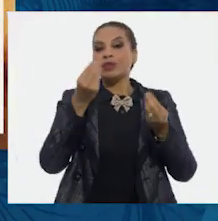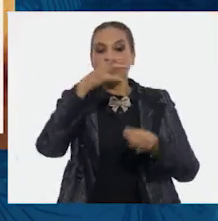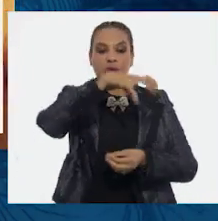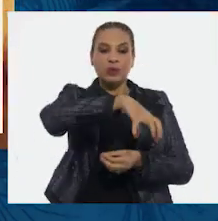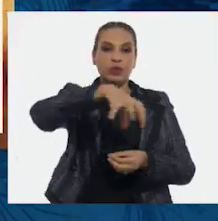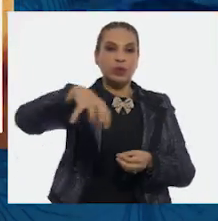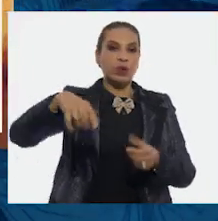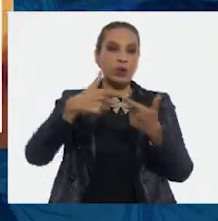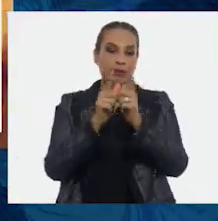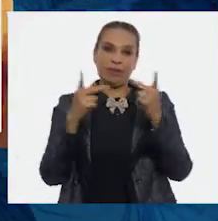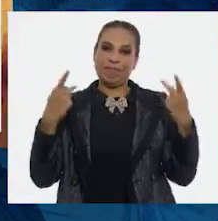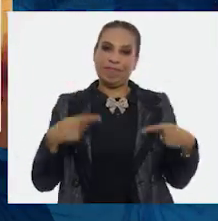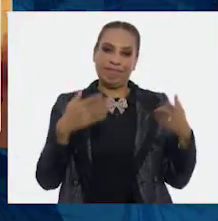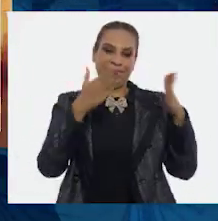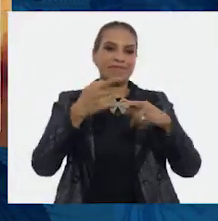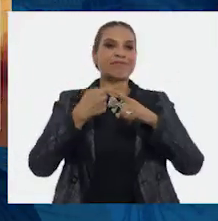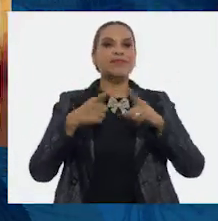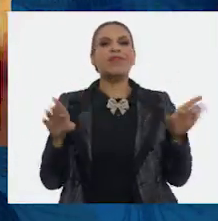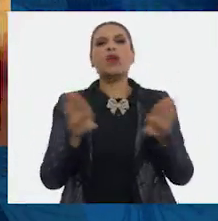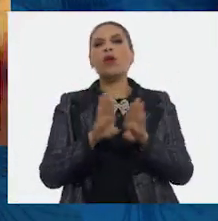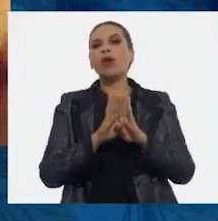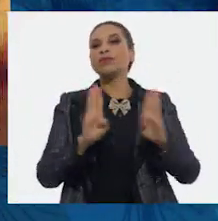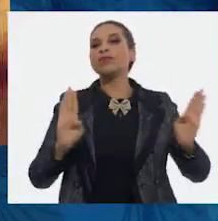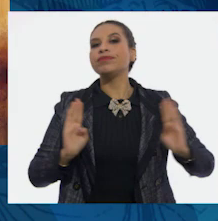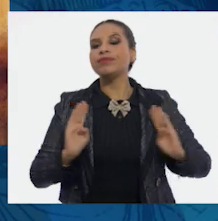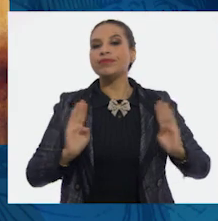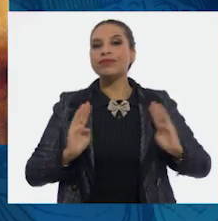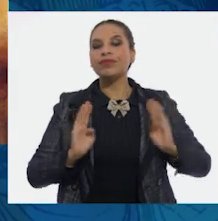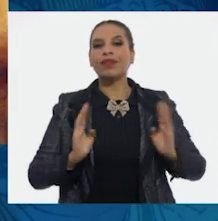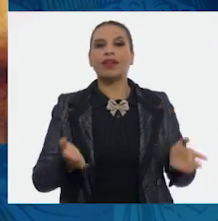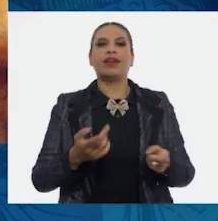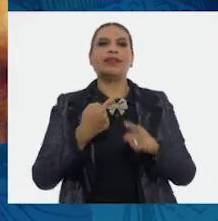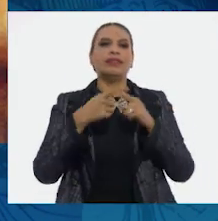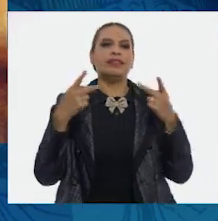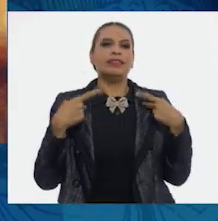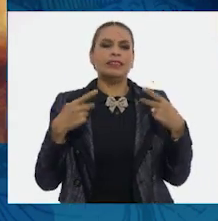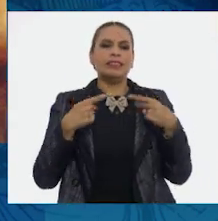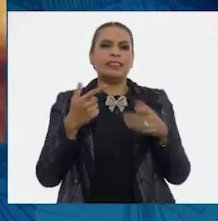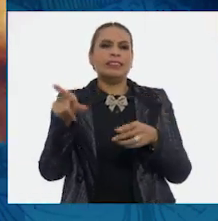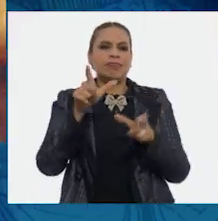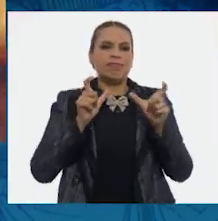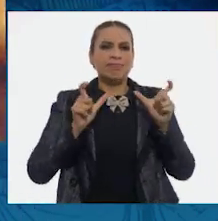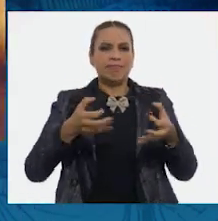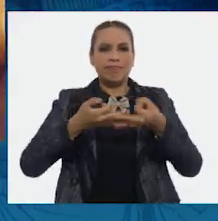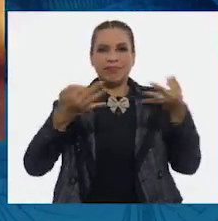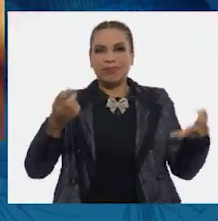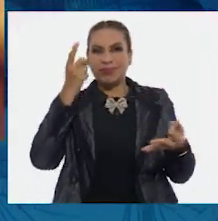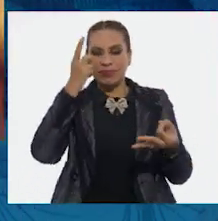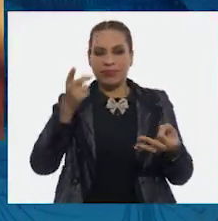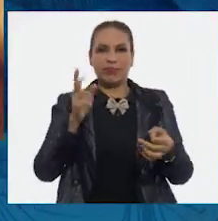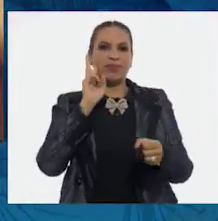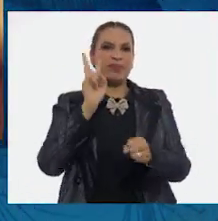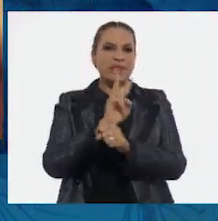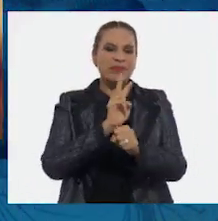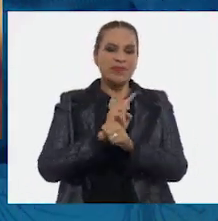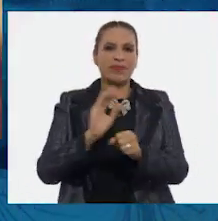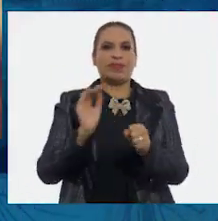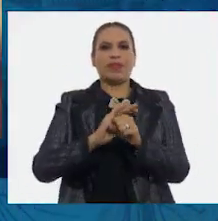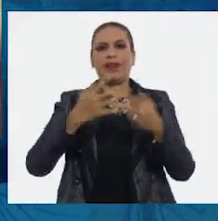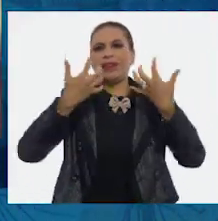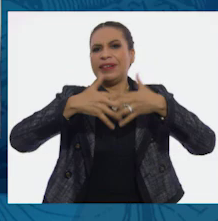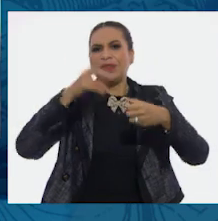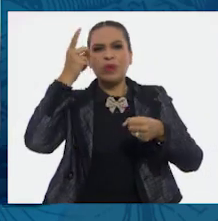personajes diferentes, como militares, como terratenientes, caciques,